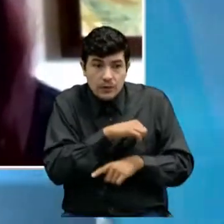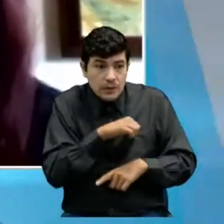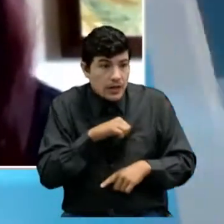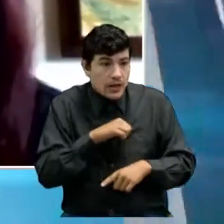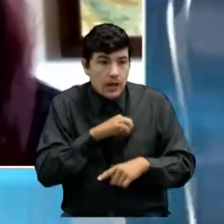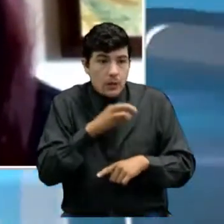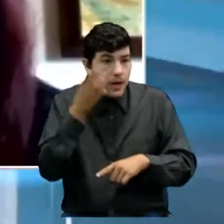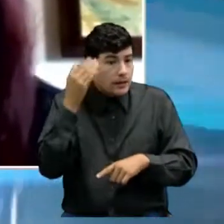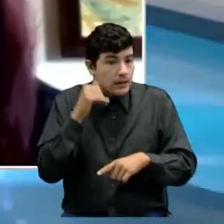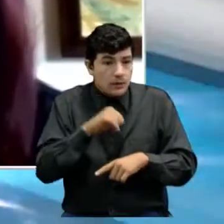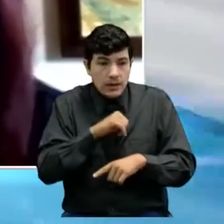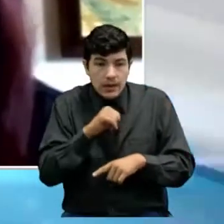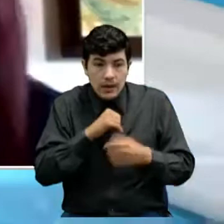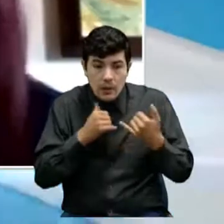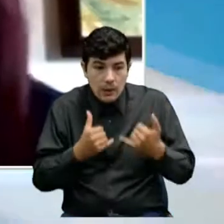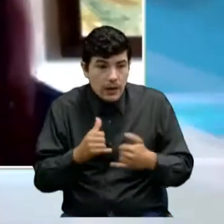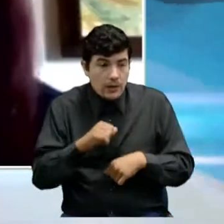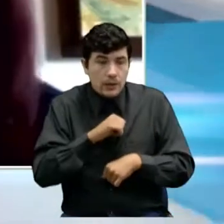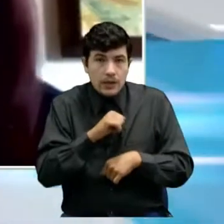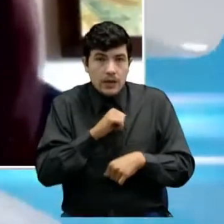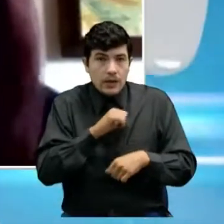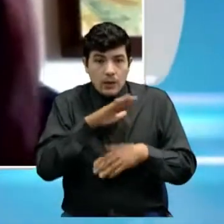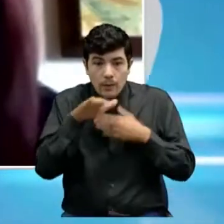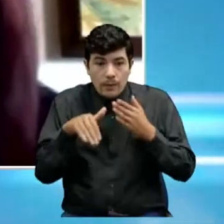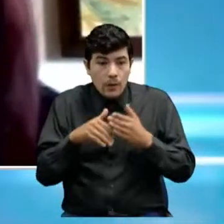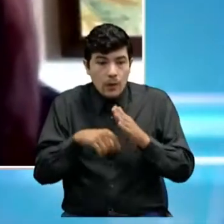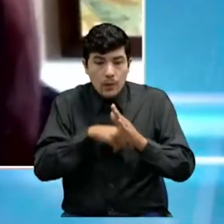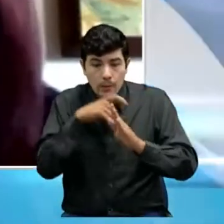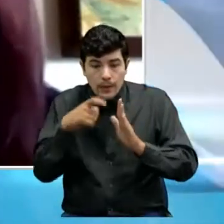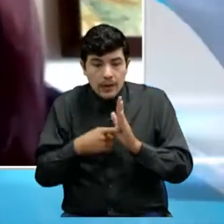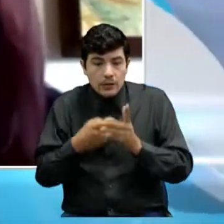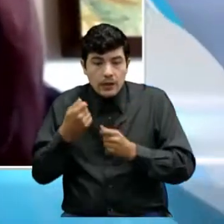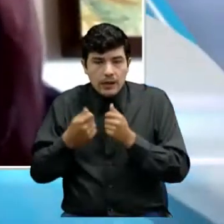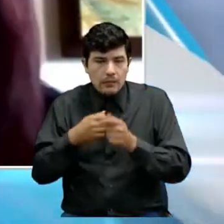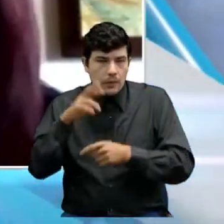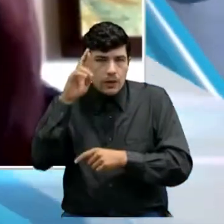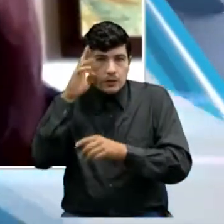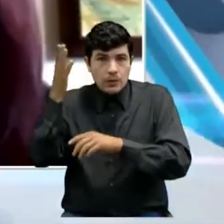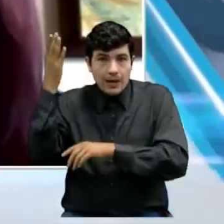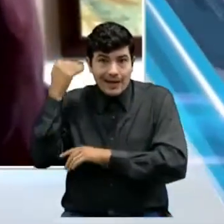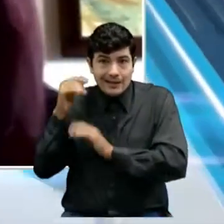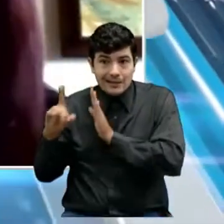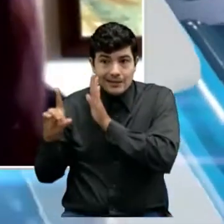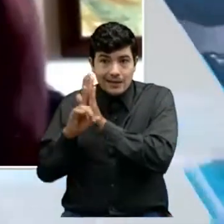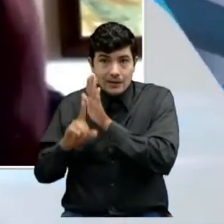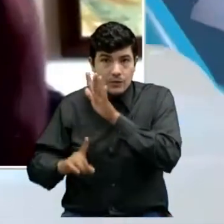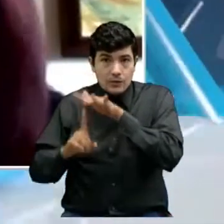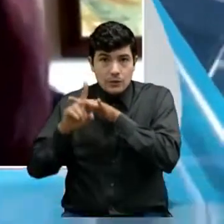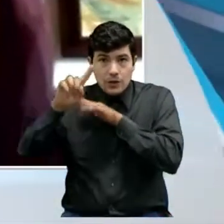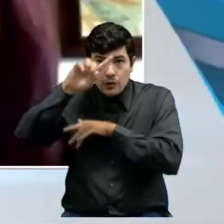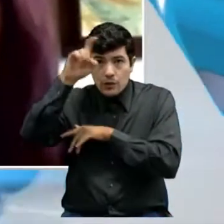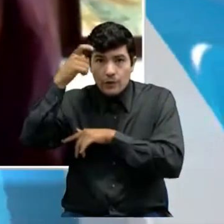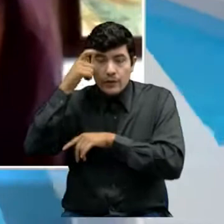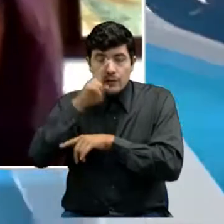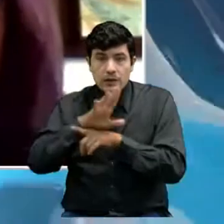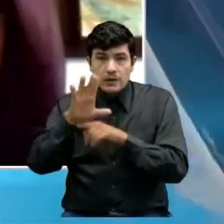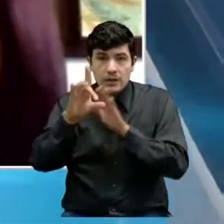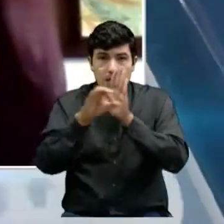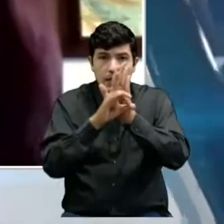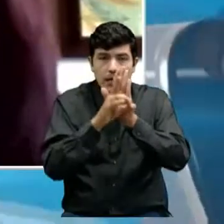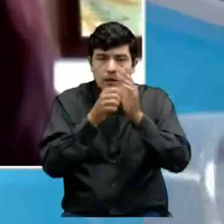la el dinero. Para eso fue que el decreto que expidió el gobierno, que le cuento que es el